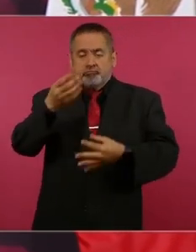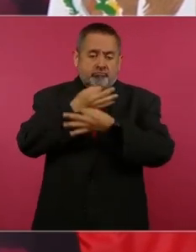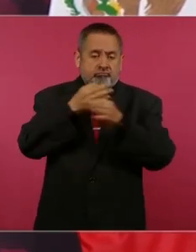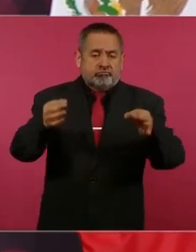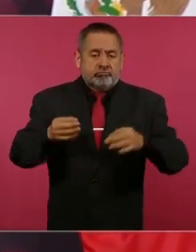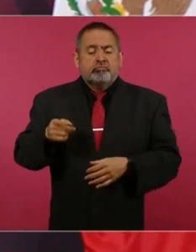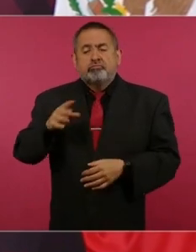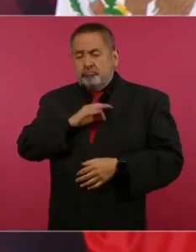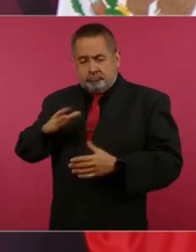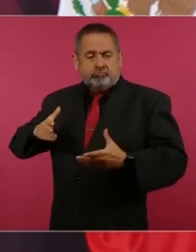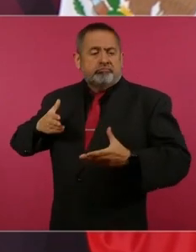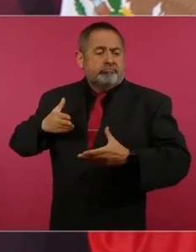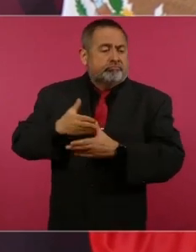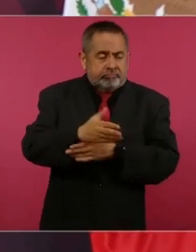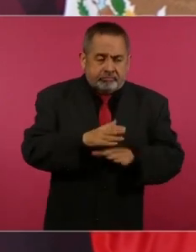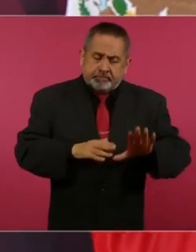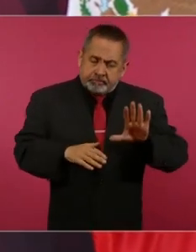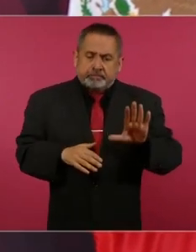intervenga